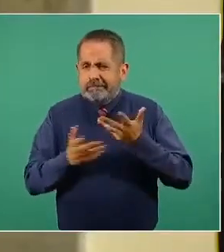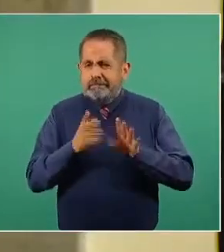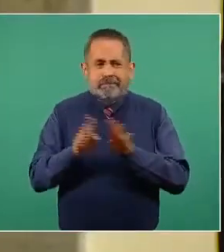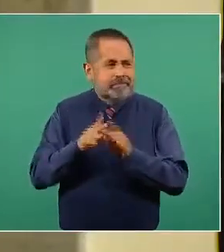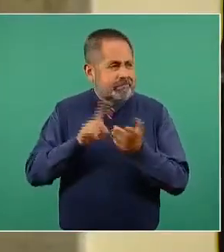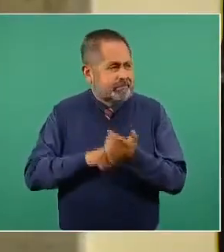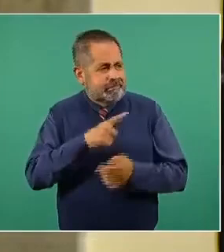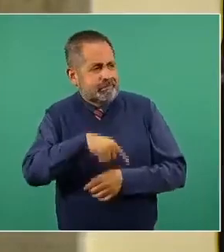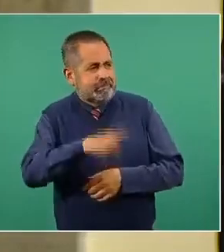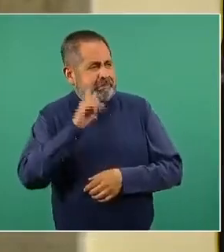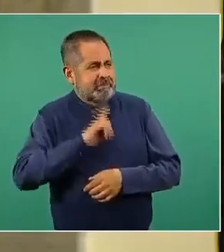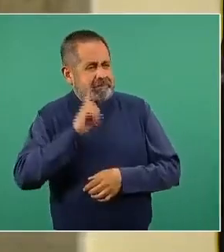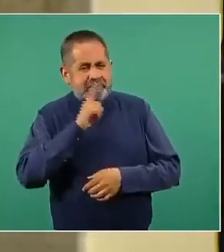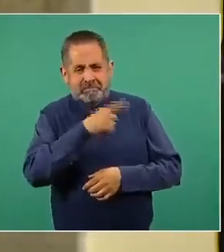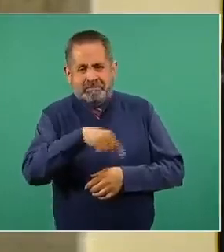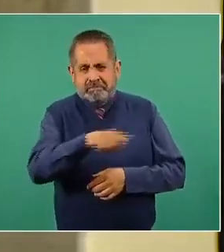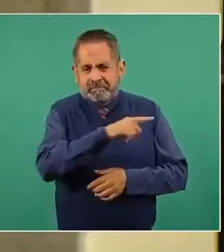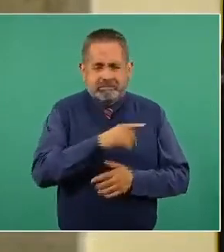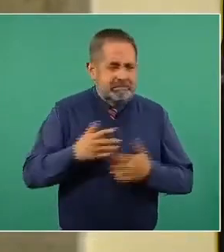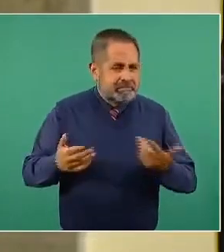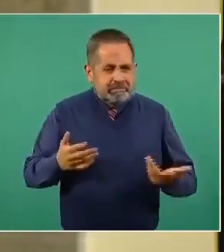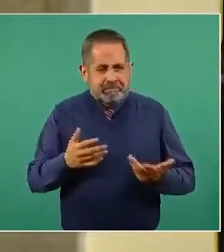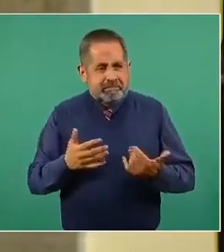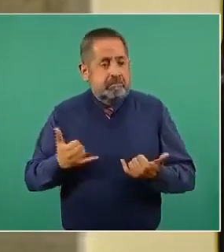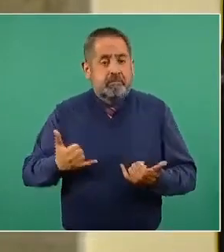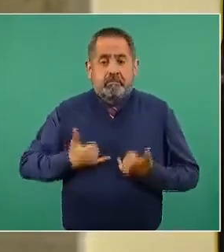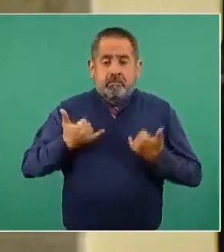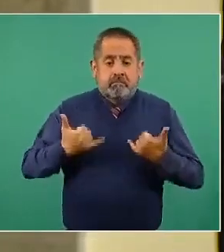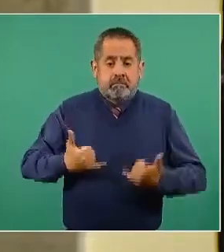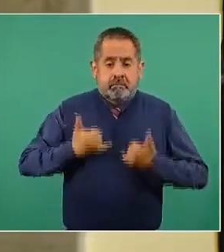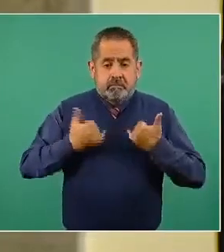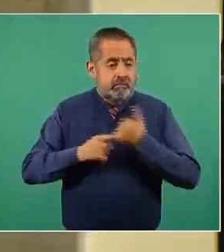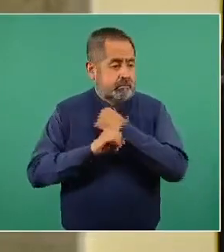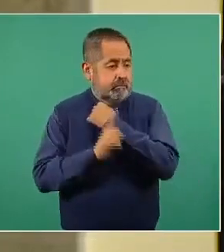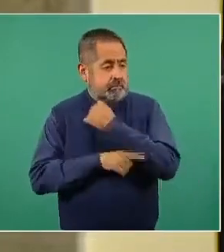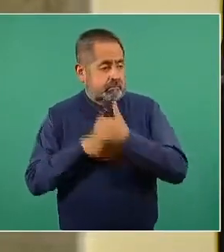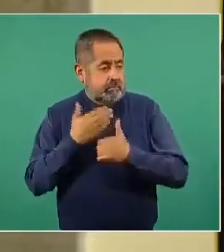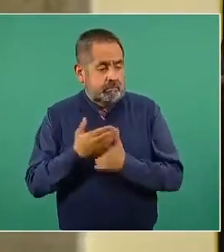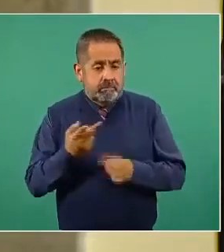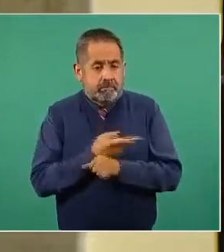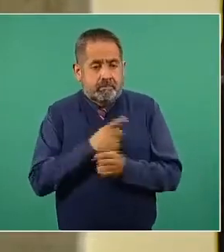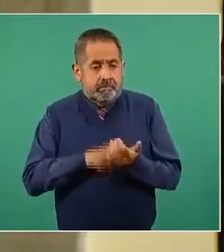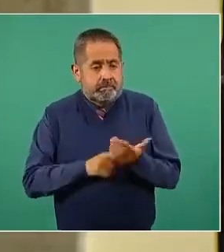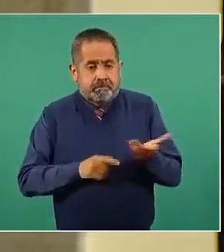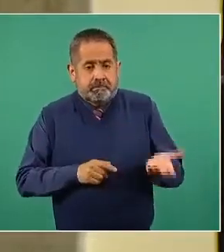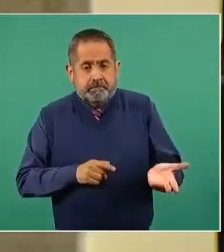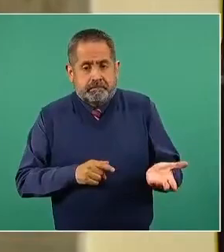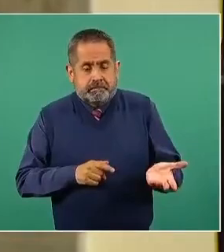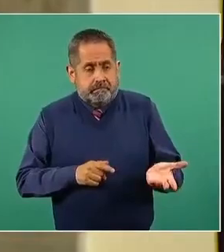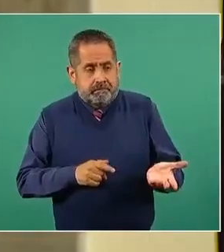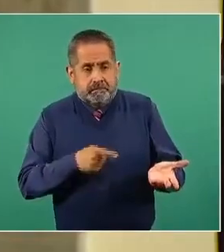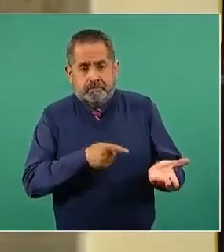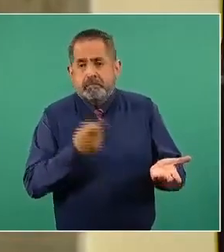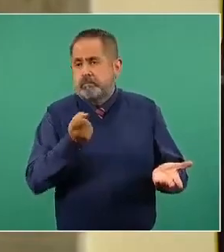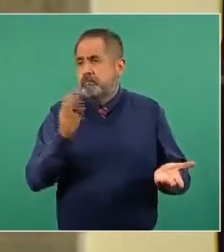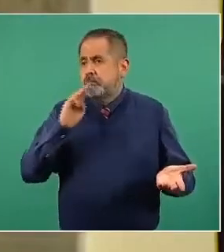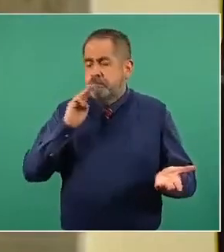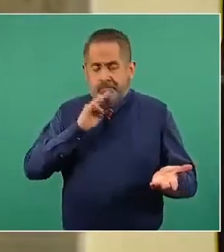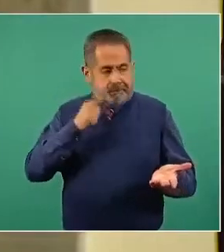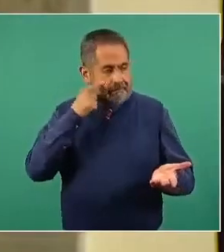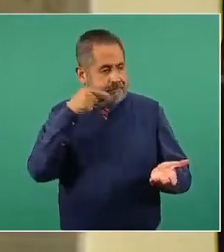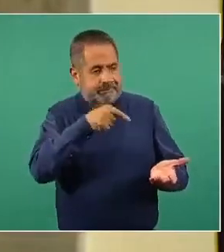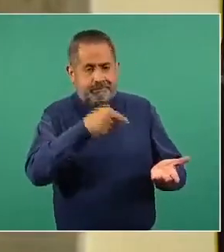sector del embarazo adolescente. ¿Qué va a pasar con este sector? Es lo que están preguntando muchas mamás que